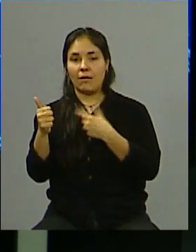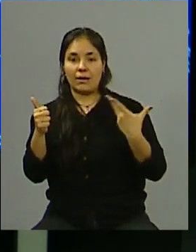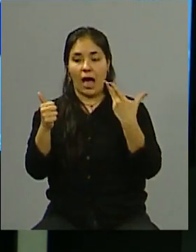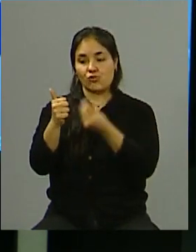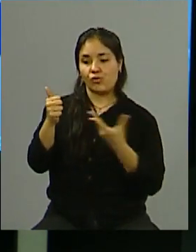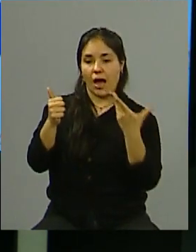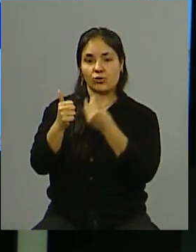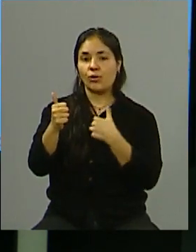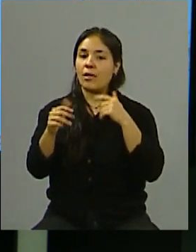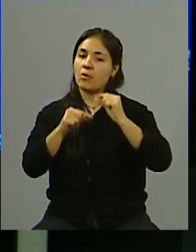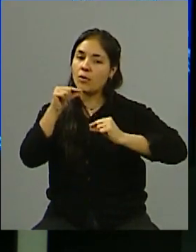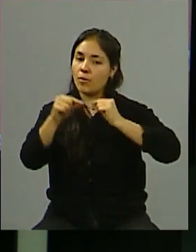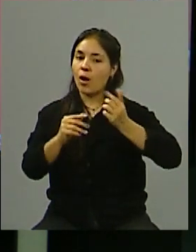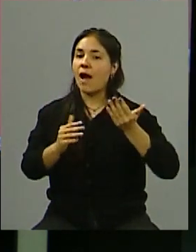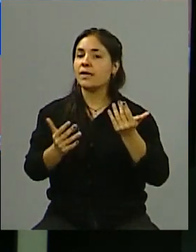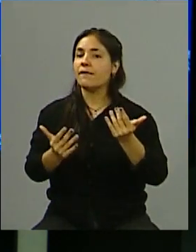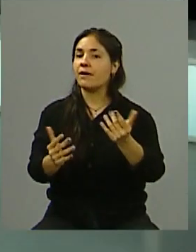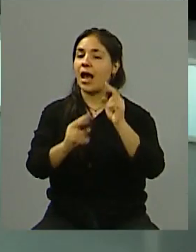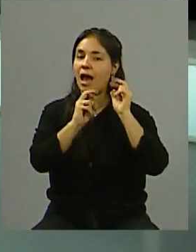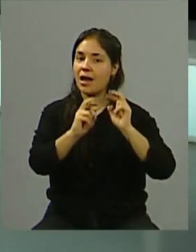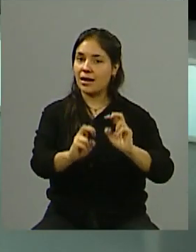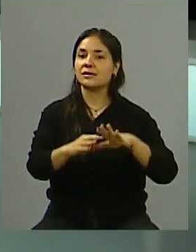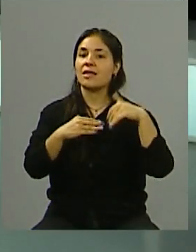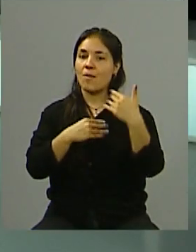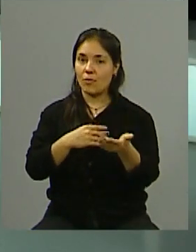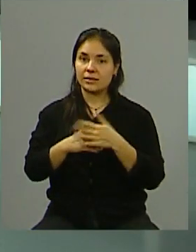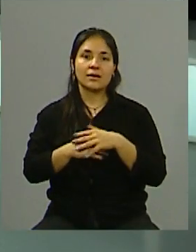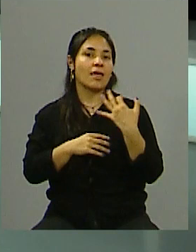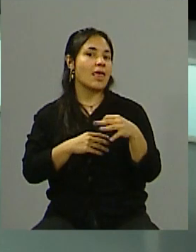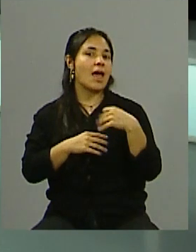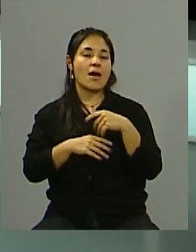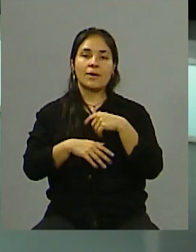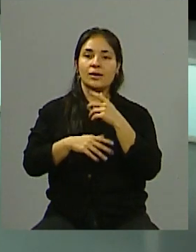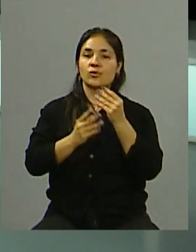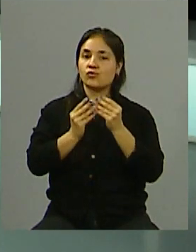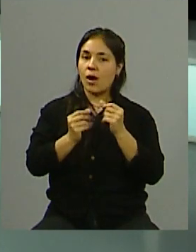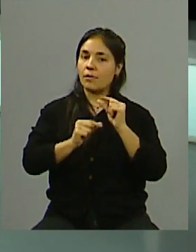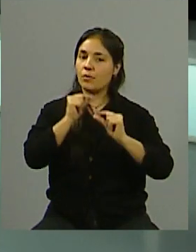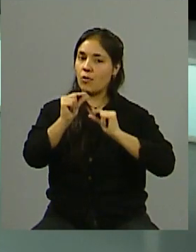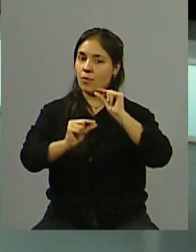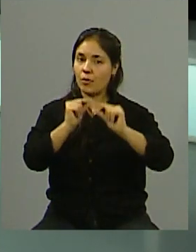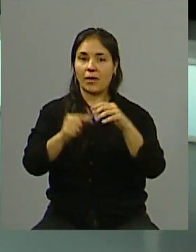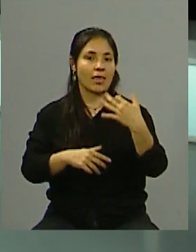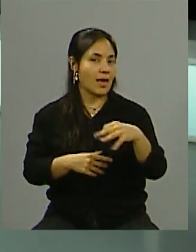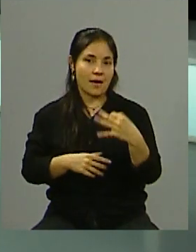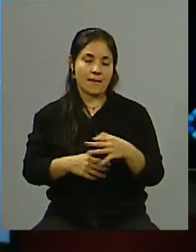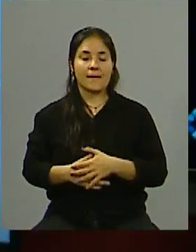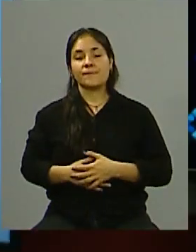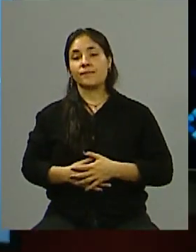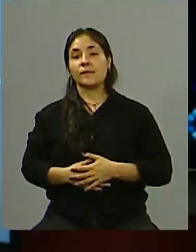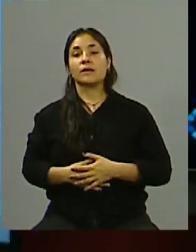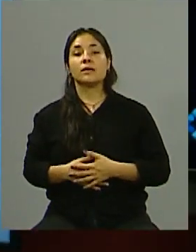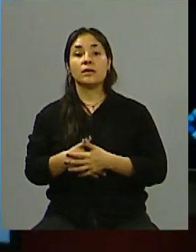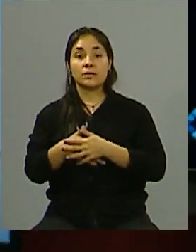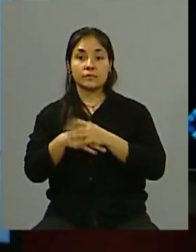partir de esta primera carta de presentación, que necesariamente debe ser medida, ¿sí? A partir de ahí construir. Es importante